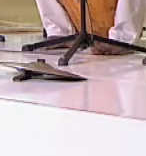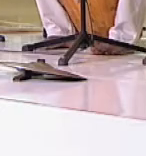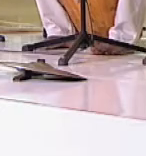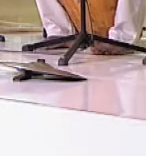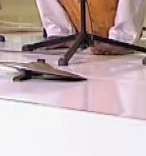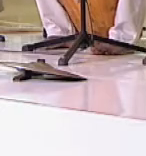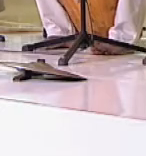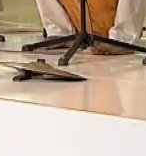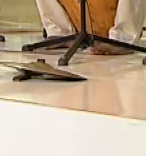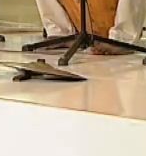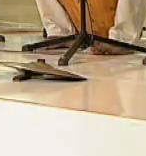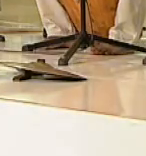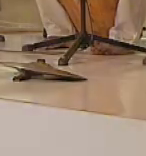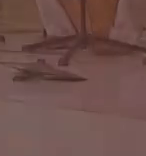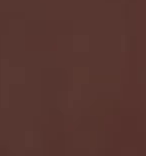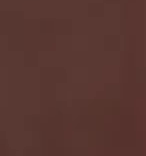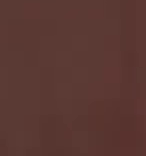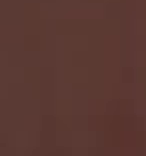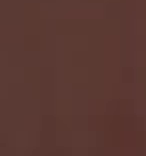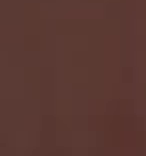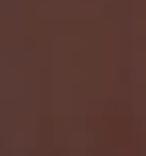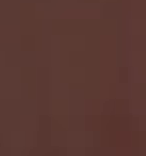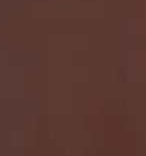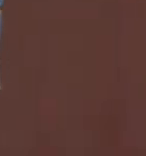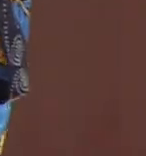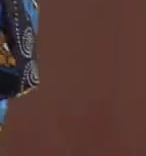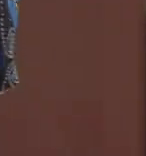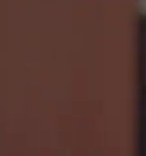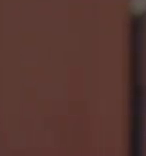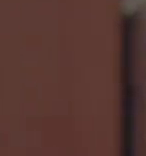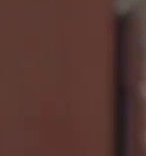déjalo caer. Bonita tu casa, Palma.